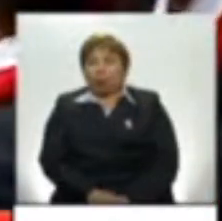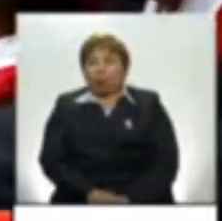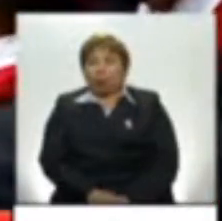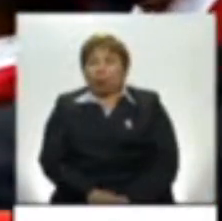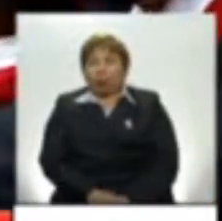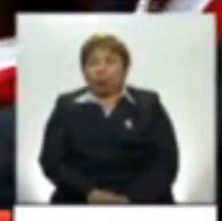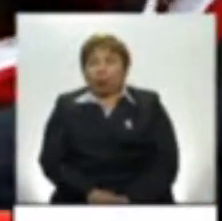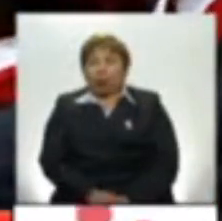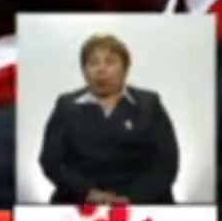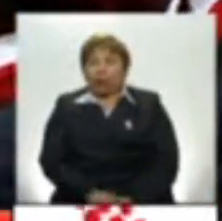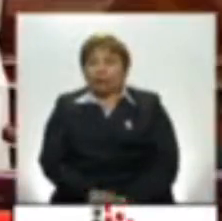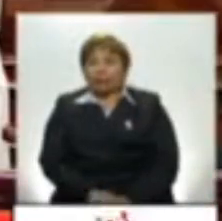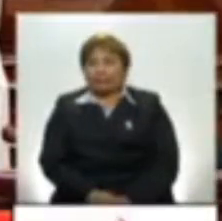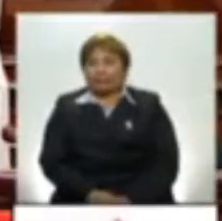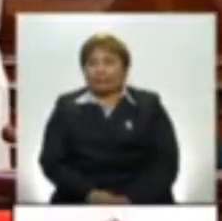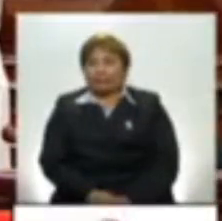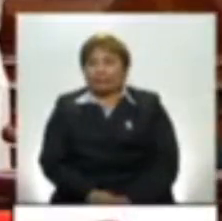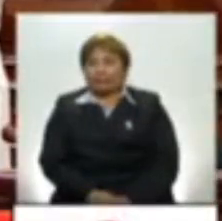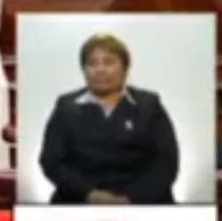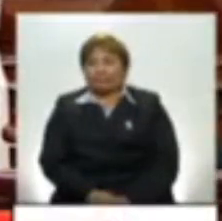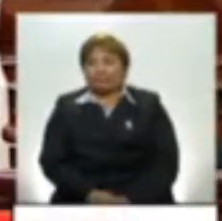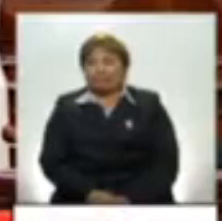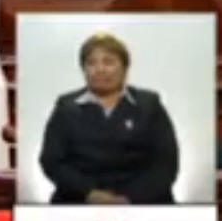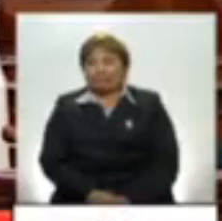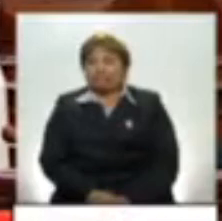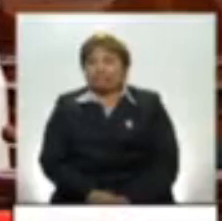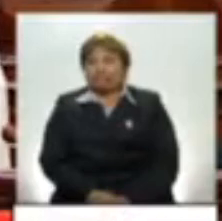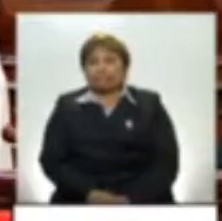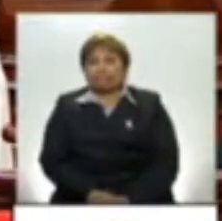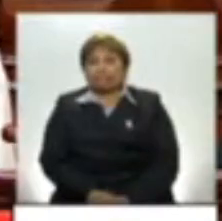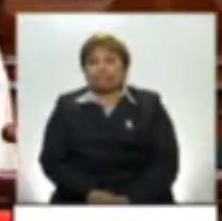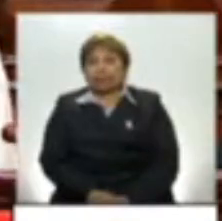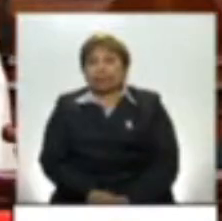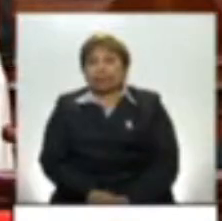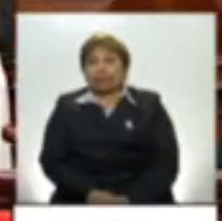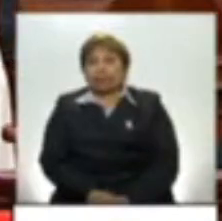Felicitaciones. Gracias. Muy amable. Gracias.